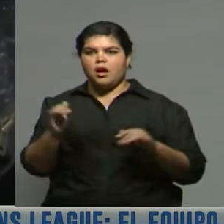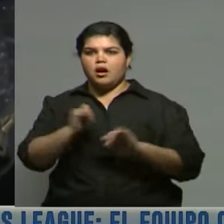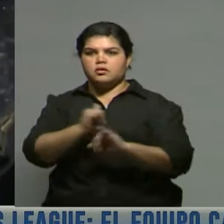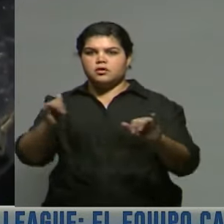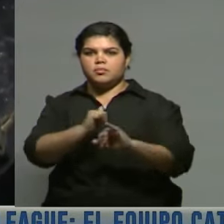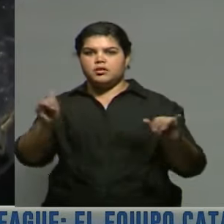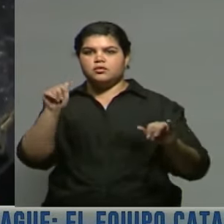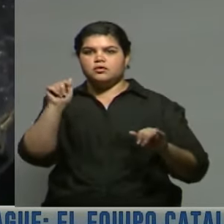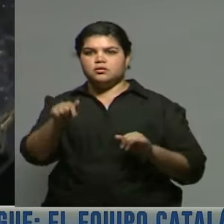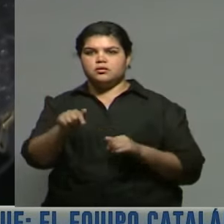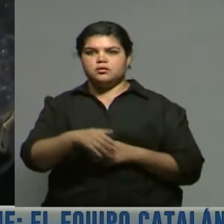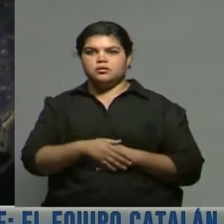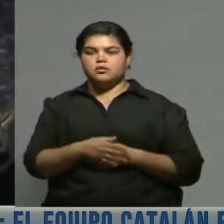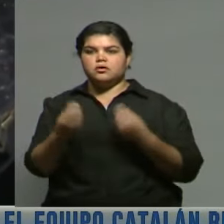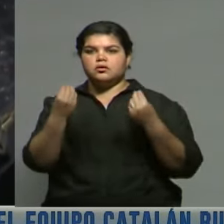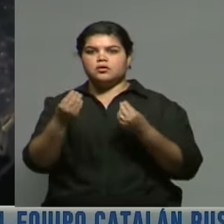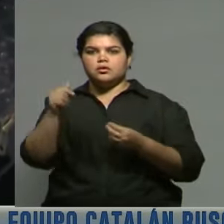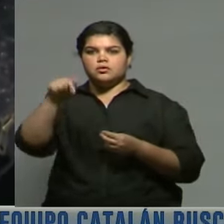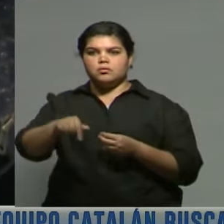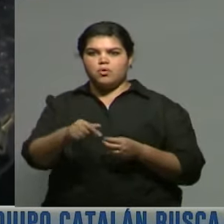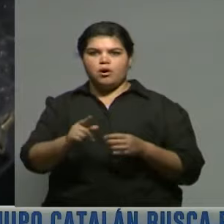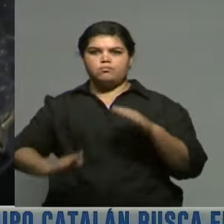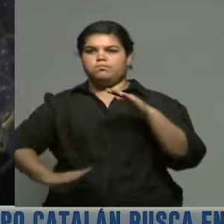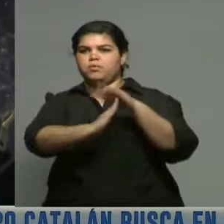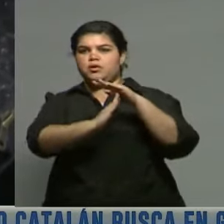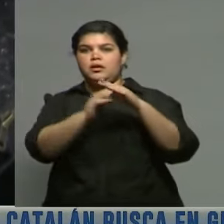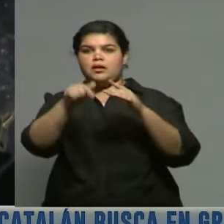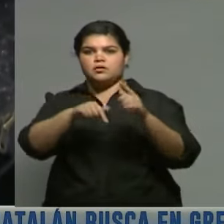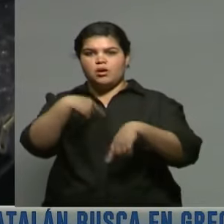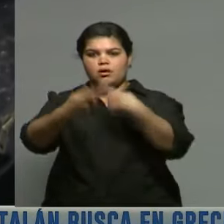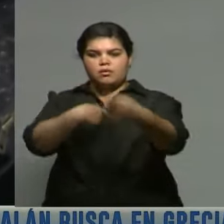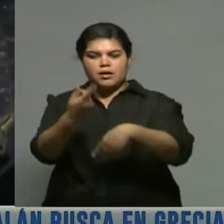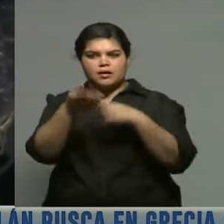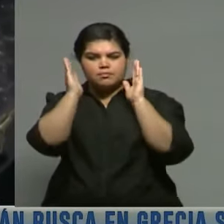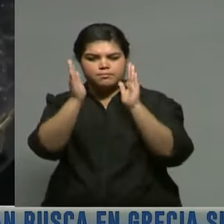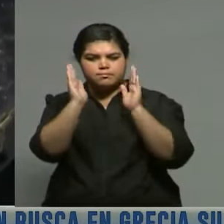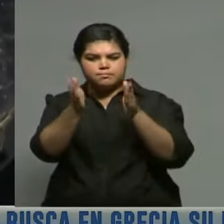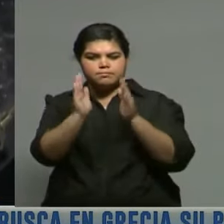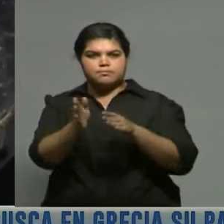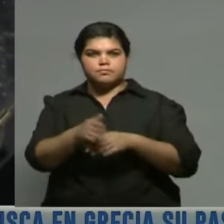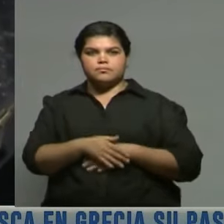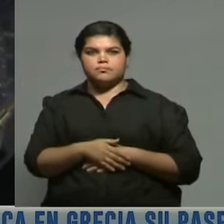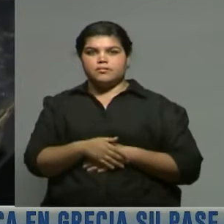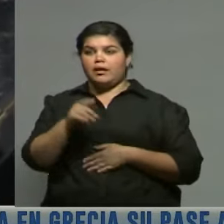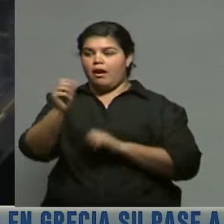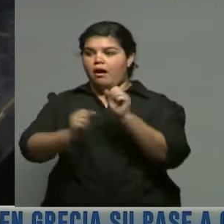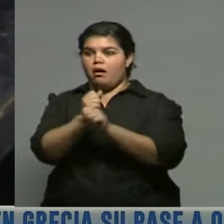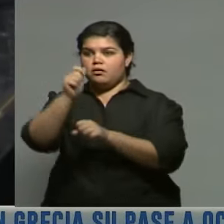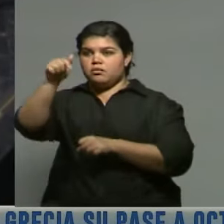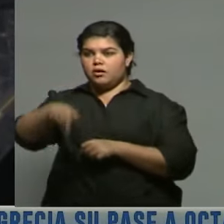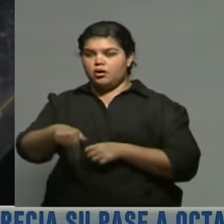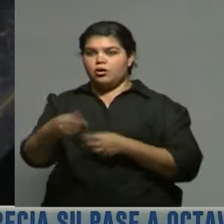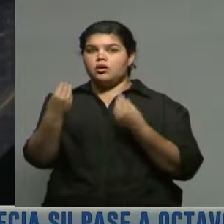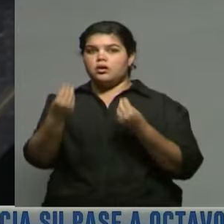iba avanzando el proceso de negociación. Hasta ahora hemos llegado a un hito, ese hito hay que seguirlo trabajando. ¿Ese hito es el 10%? Hasta ahora lo que ha anunciado